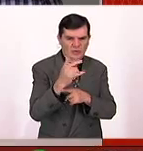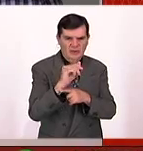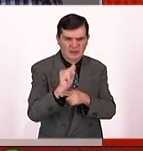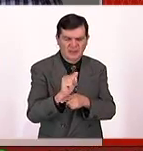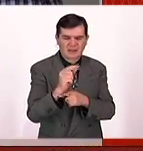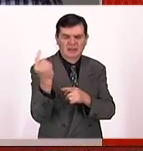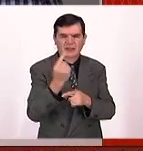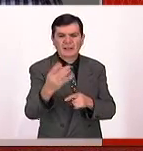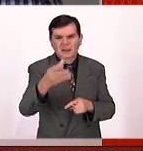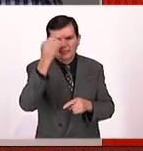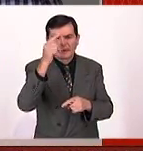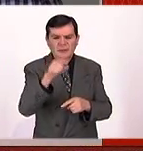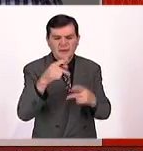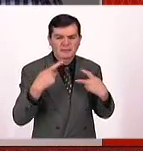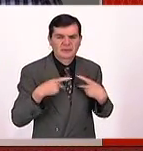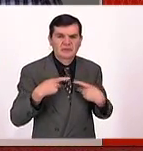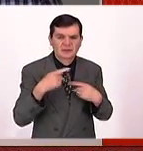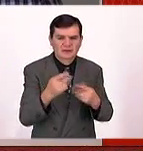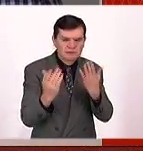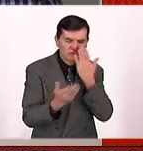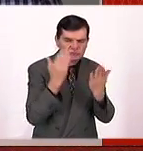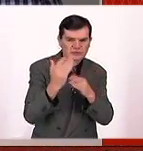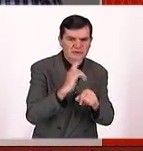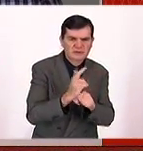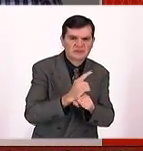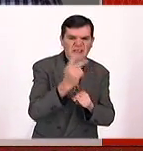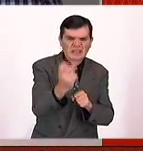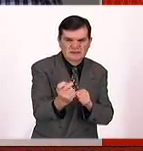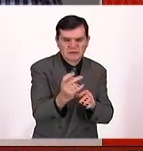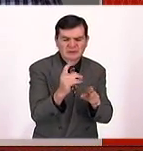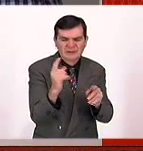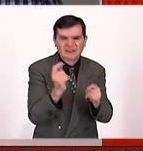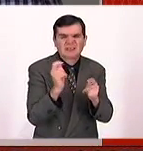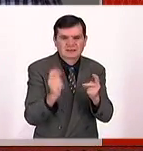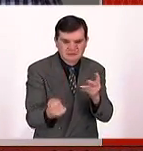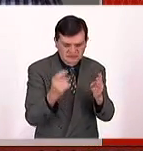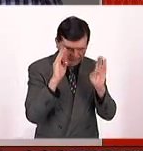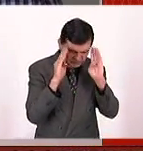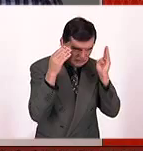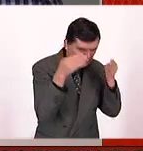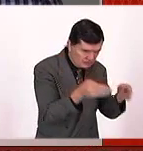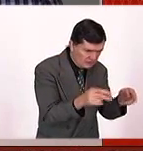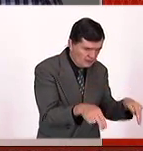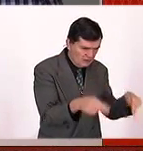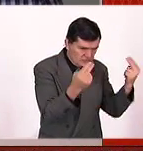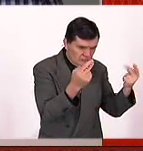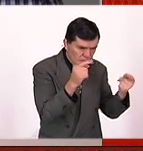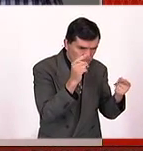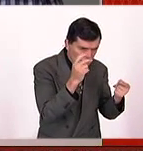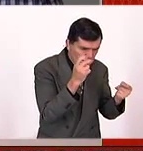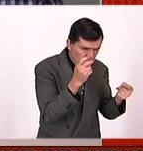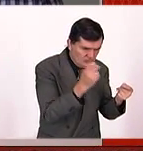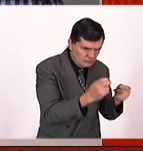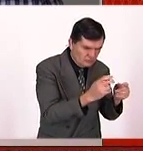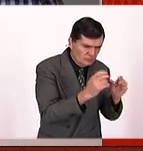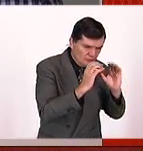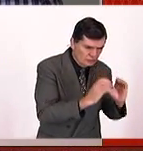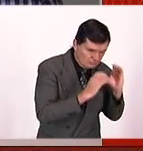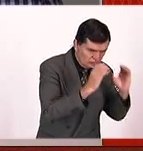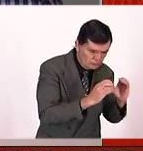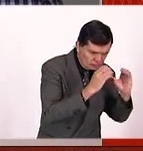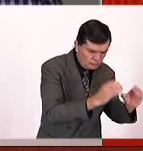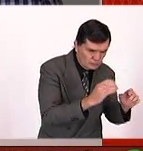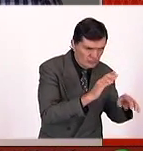¿Qué aprende un estudiante que estudia esta licenciatura? Es decir, ¿se enfoca el asunto de